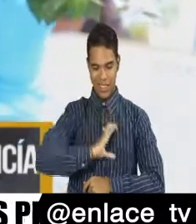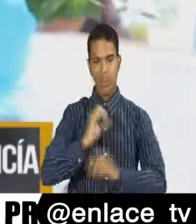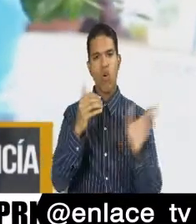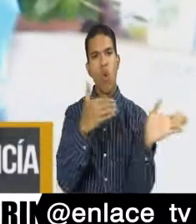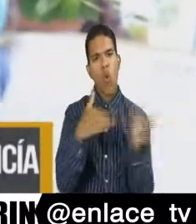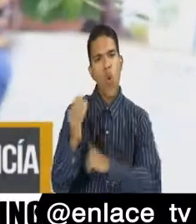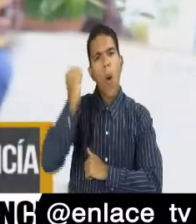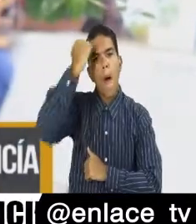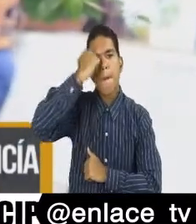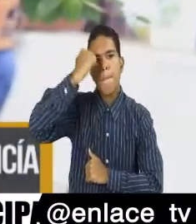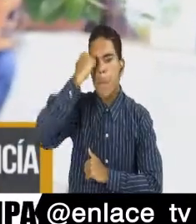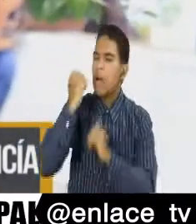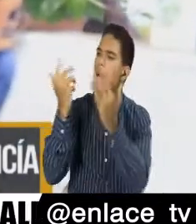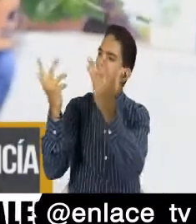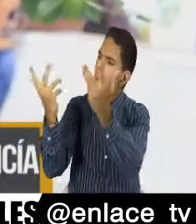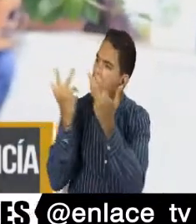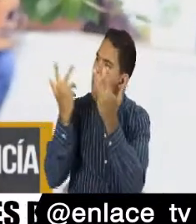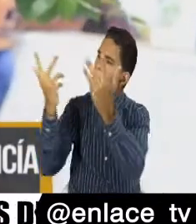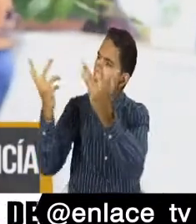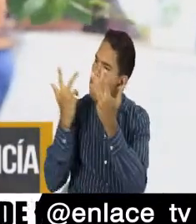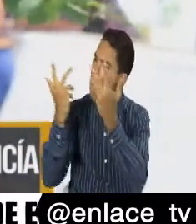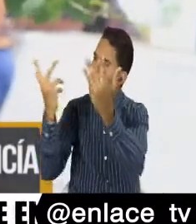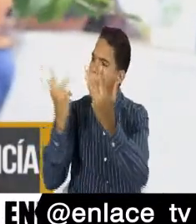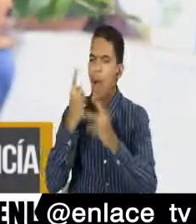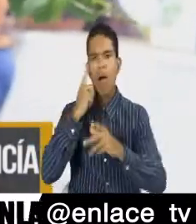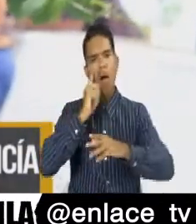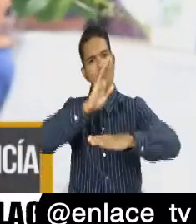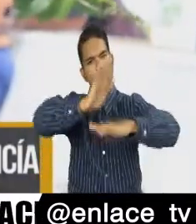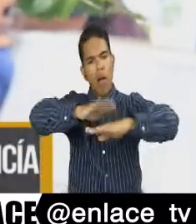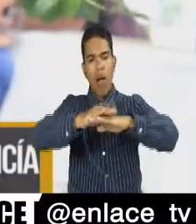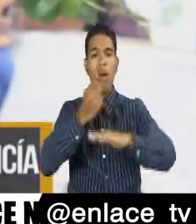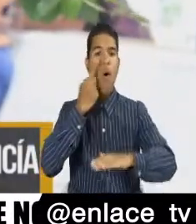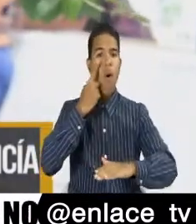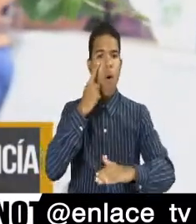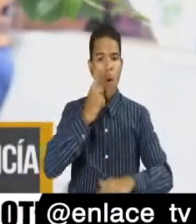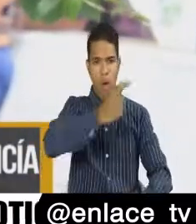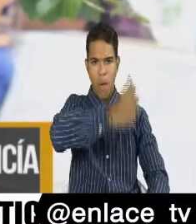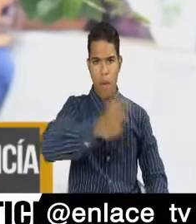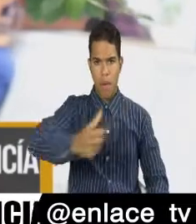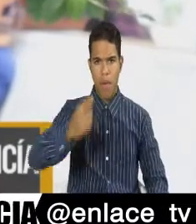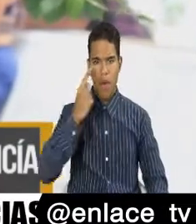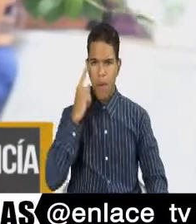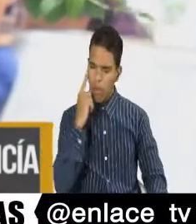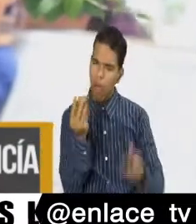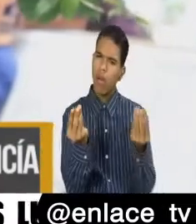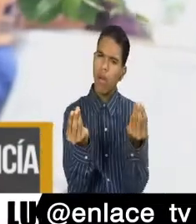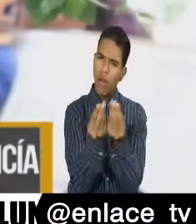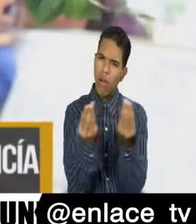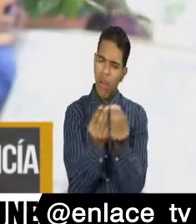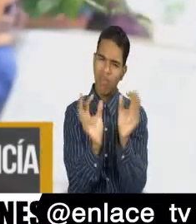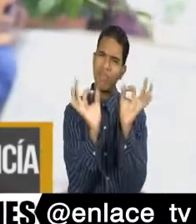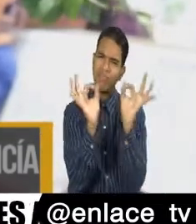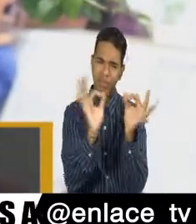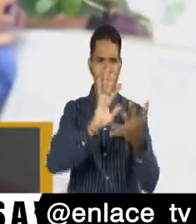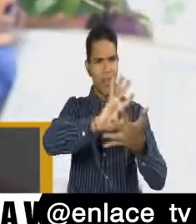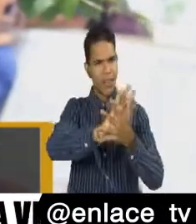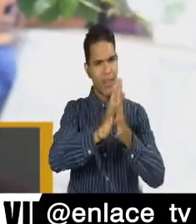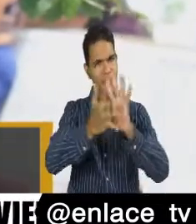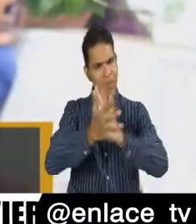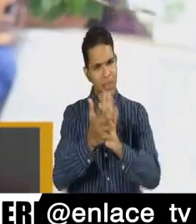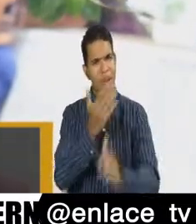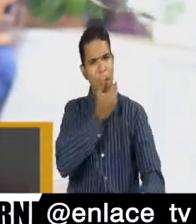que pueden llegar a hacer allí, e invitar nuevamente a la ciudadanía a una convivencia segura y en paz. La